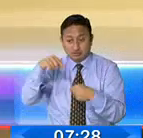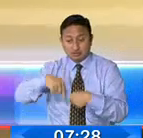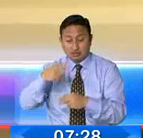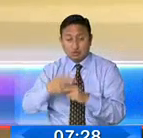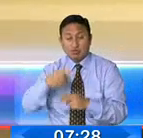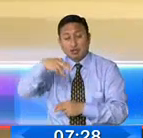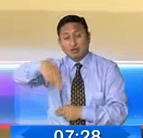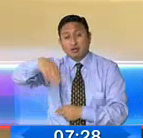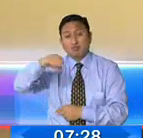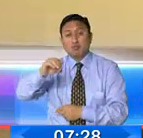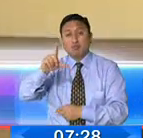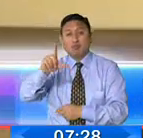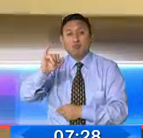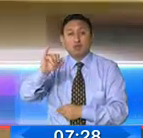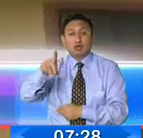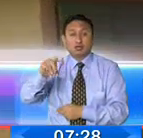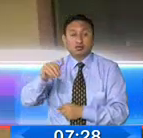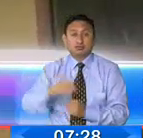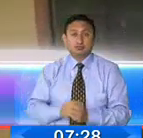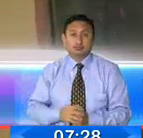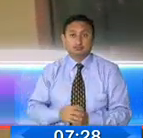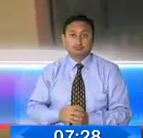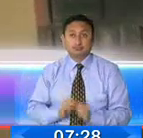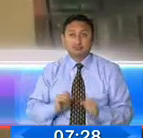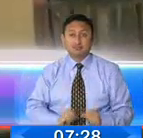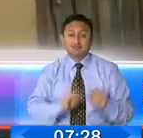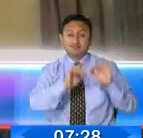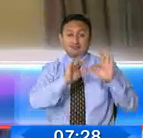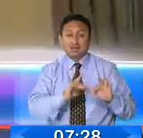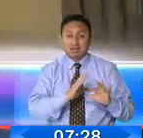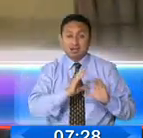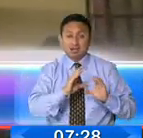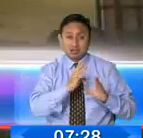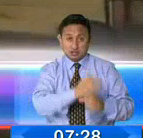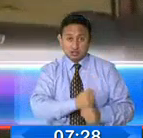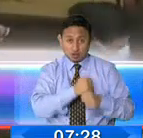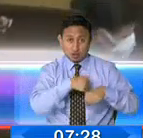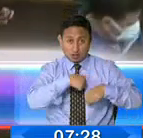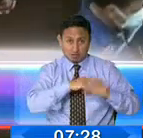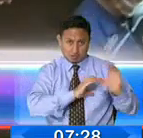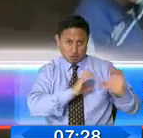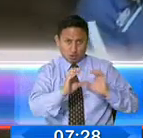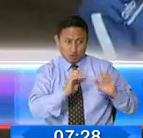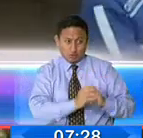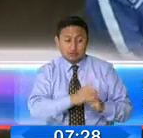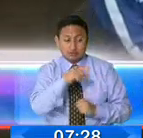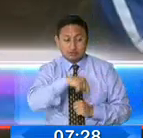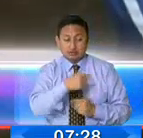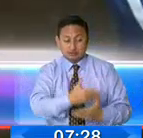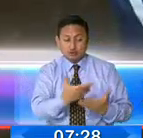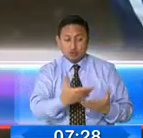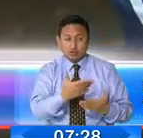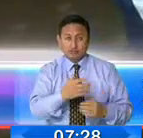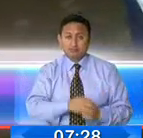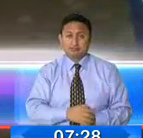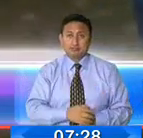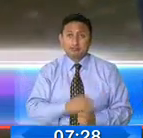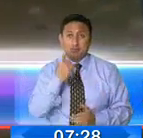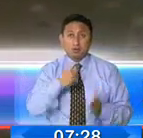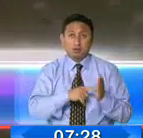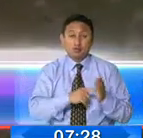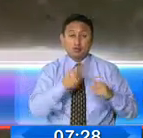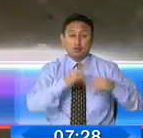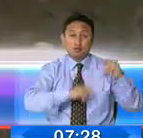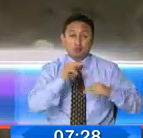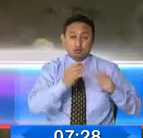El Molino. Y vamos a hablar entonces con el secretario de Seguridad porque hay varias obras de mitigación que se deberán hacer, señor secretario, como la construcción de muros